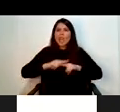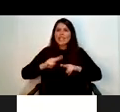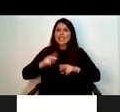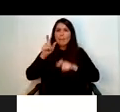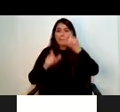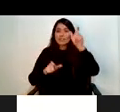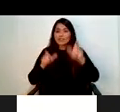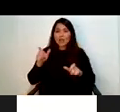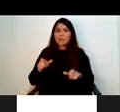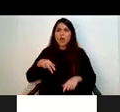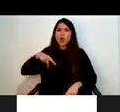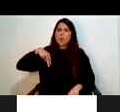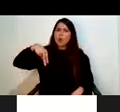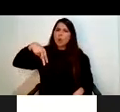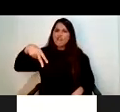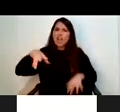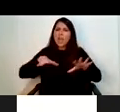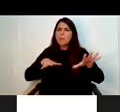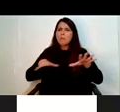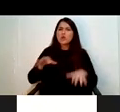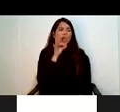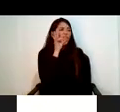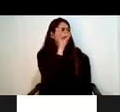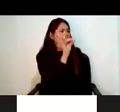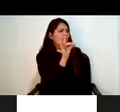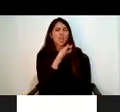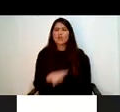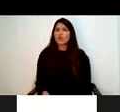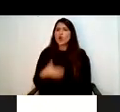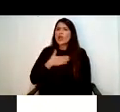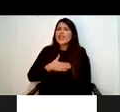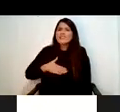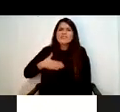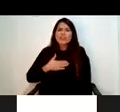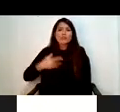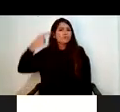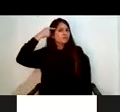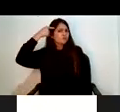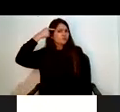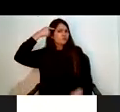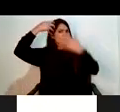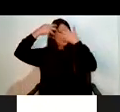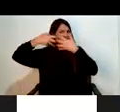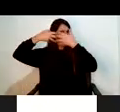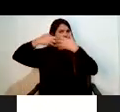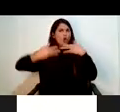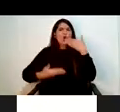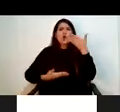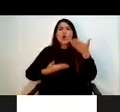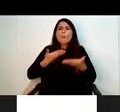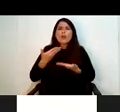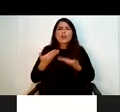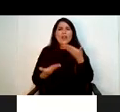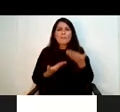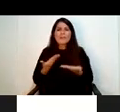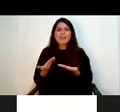nos movemos, lo que decimos, lo que sentimos y lo que pensamos. Comportamiento o conducta humana va